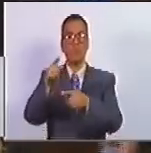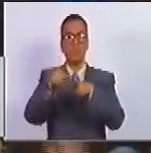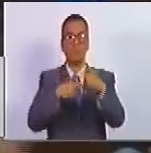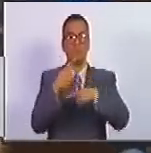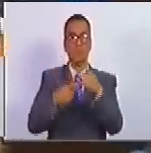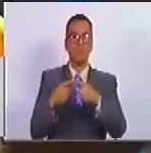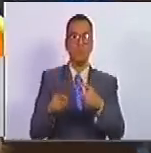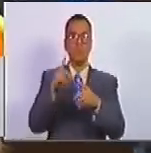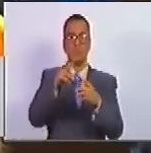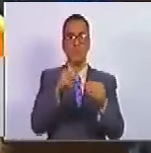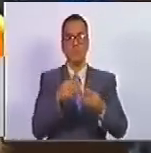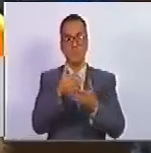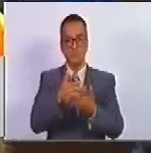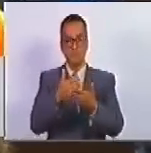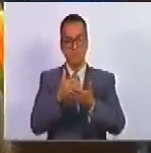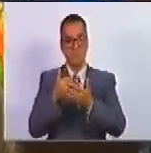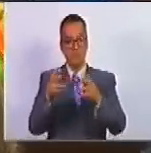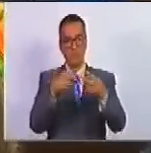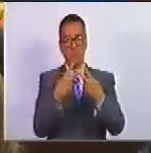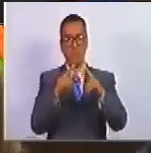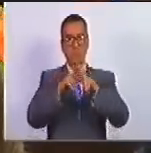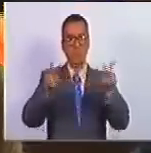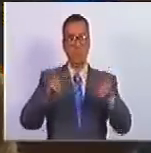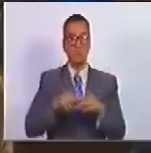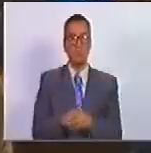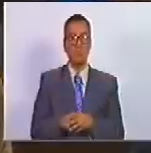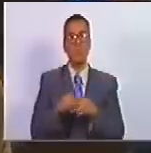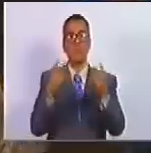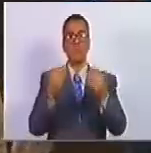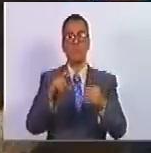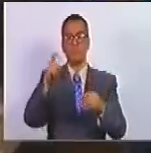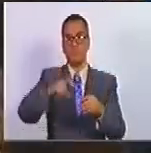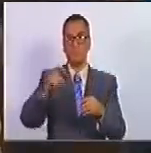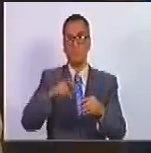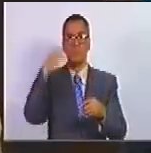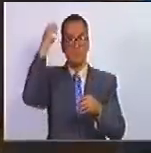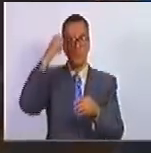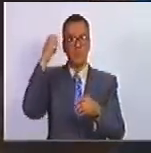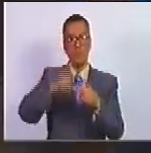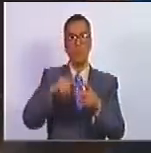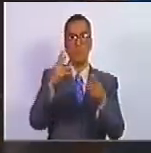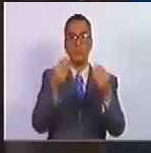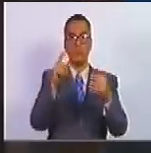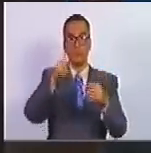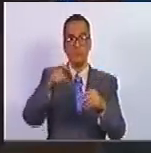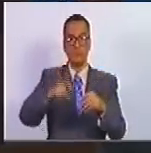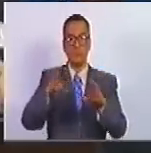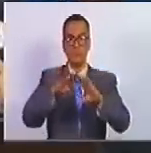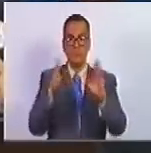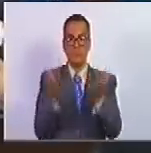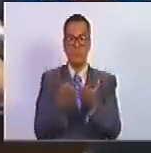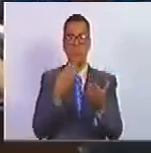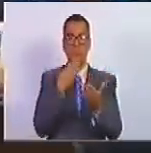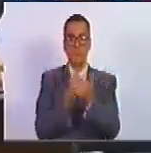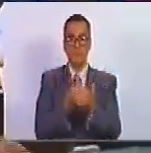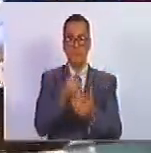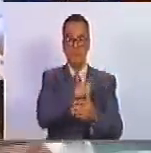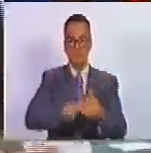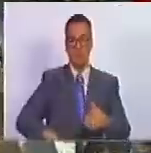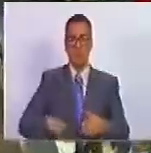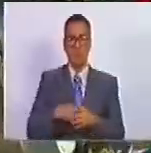venimos sobre todo a luchar por la paz que tanto necesita Europa y que tanto necesita el mundo. Muchísimas gracias,